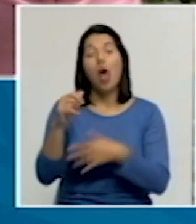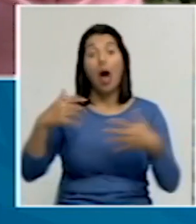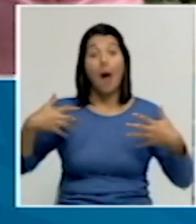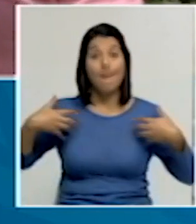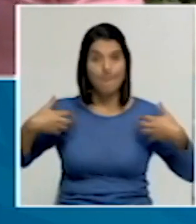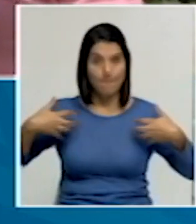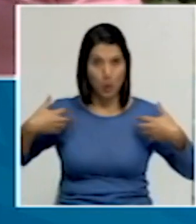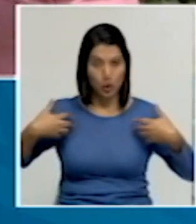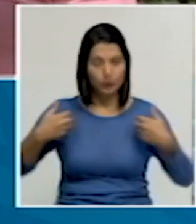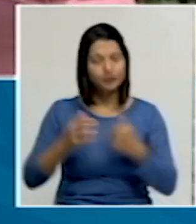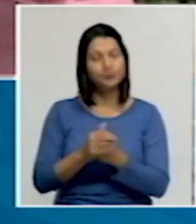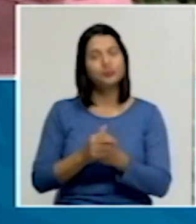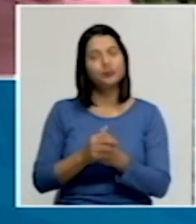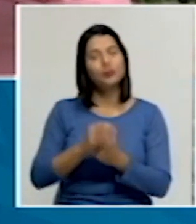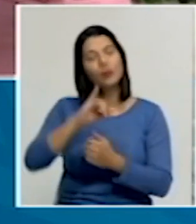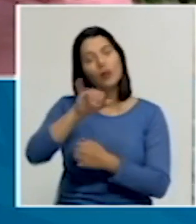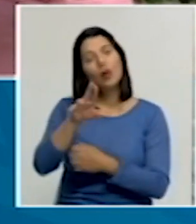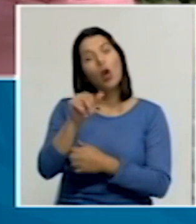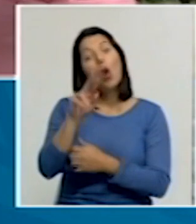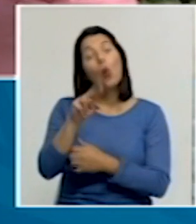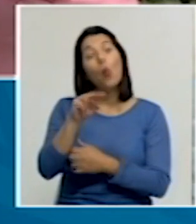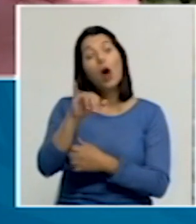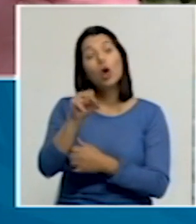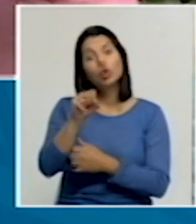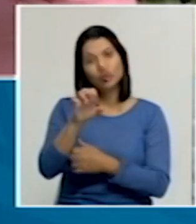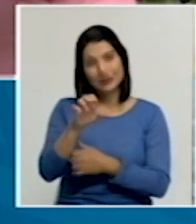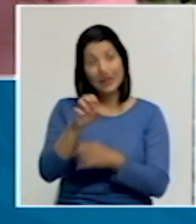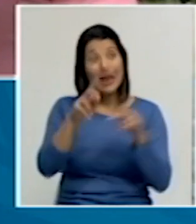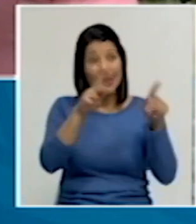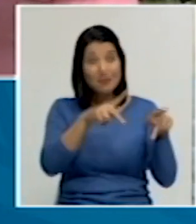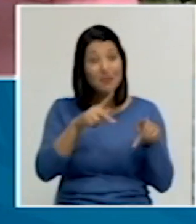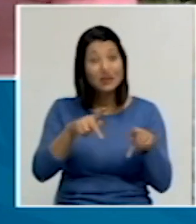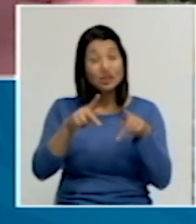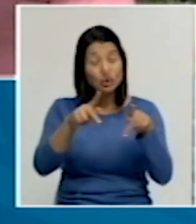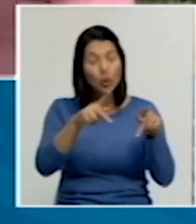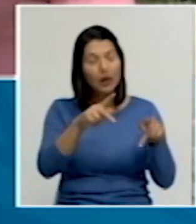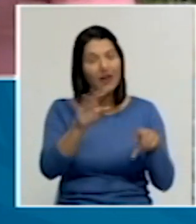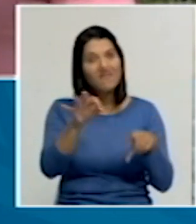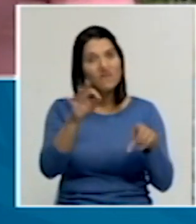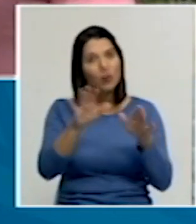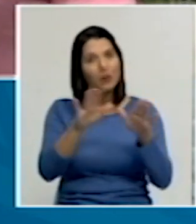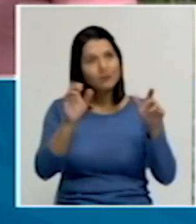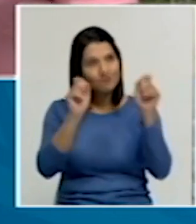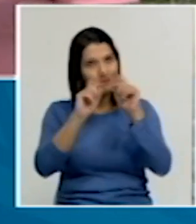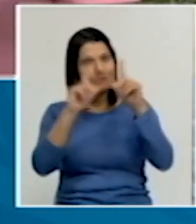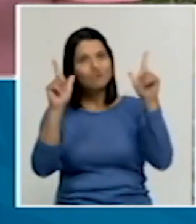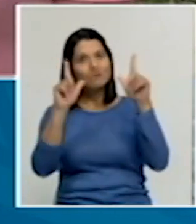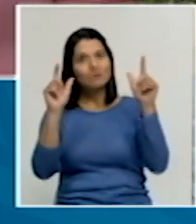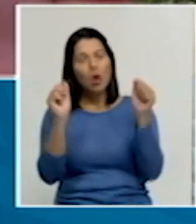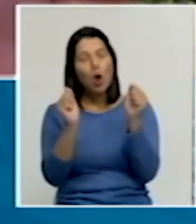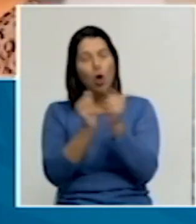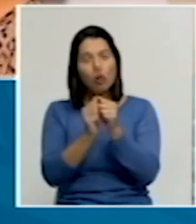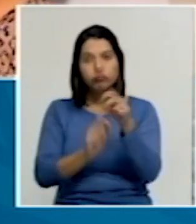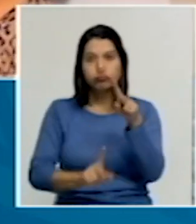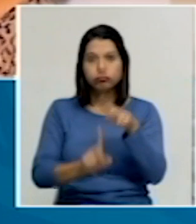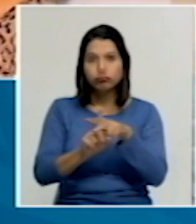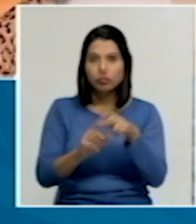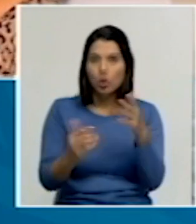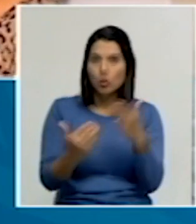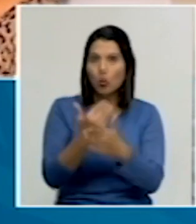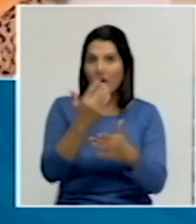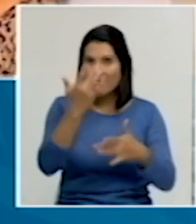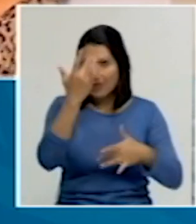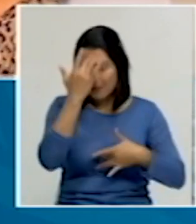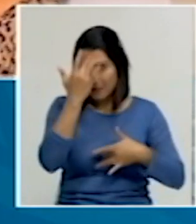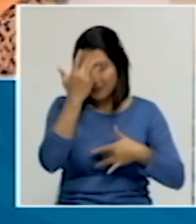Don Juan José, el público y la gente en general se asombra con la aparición de nuevas enfermedades